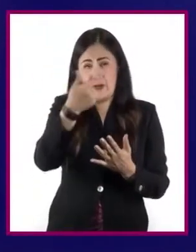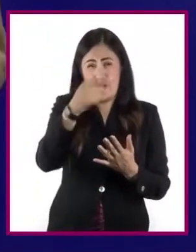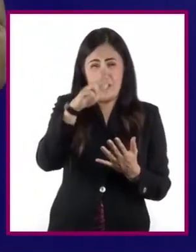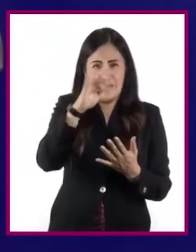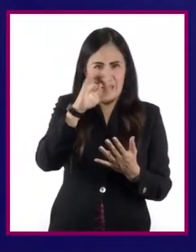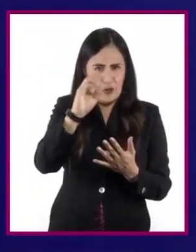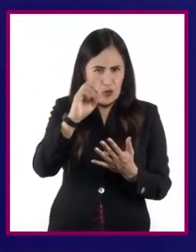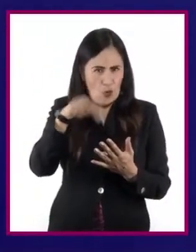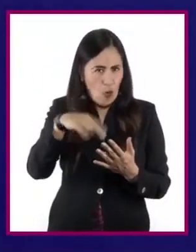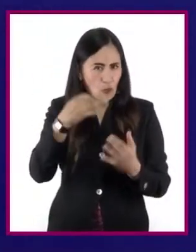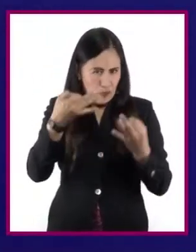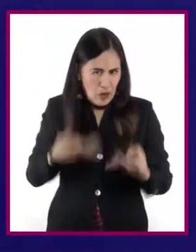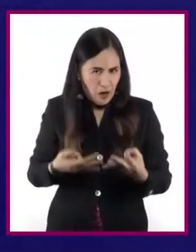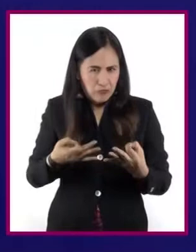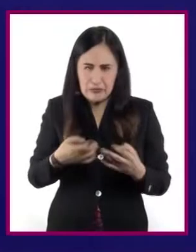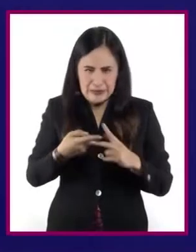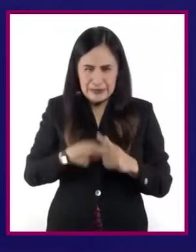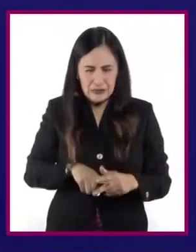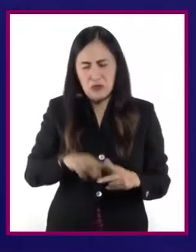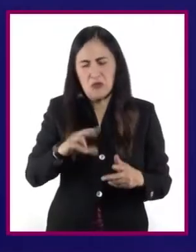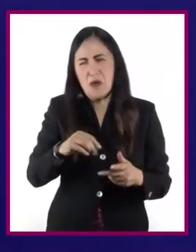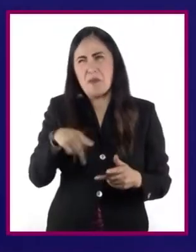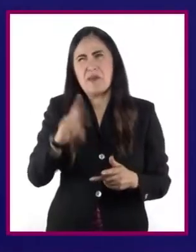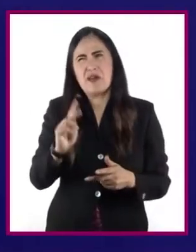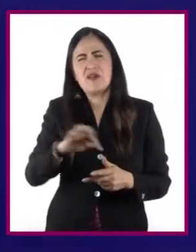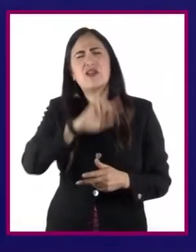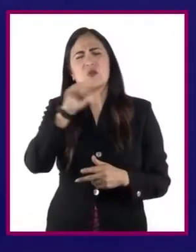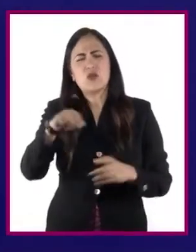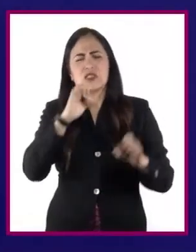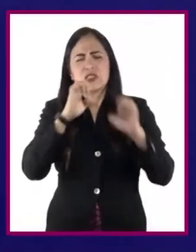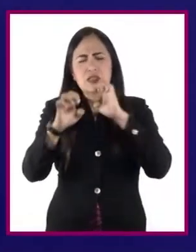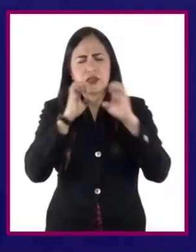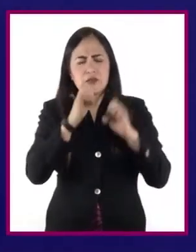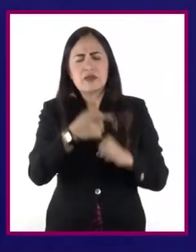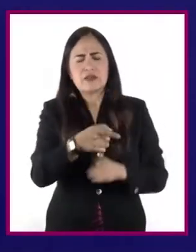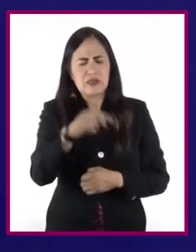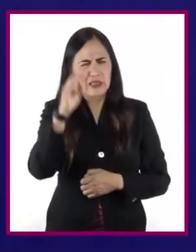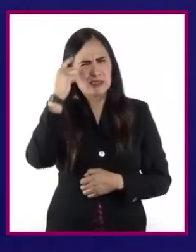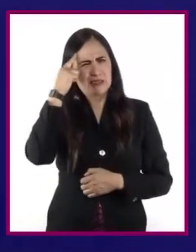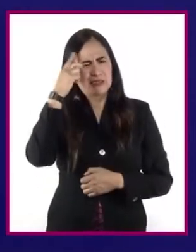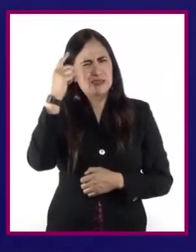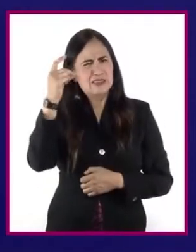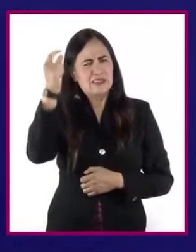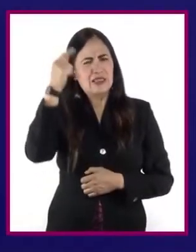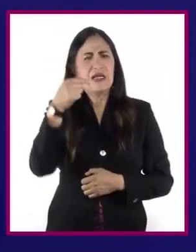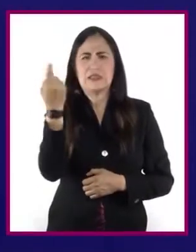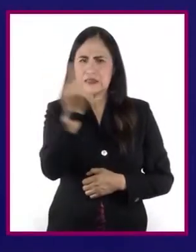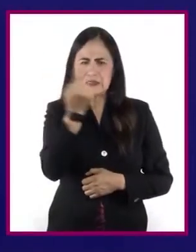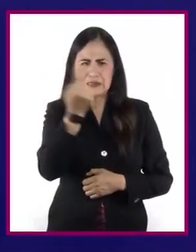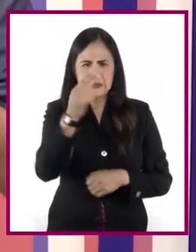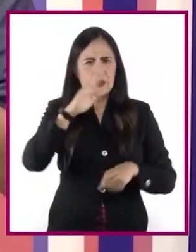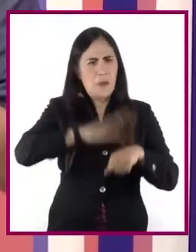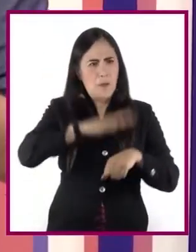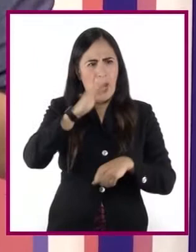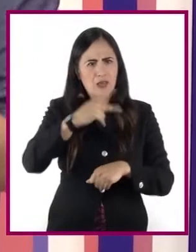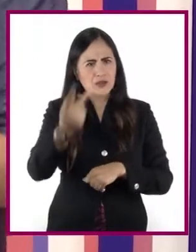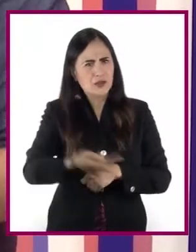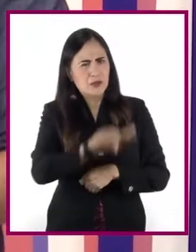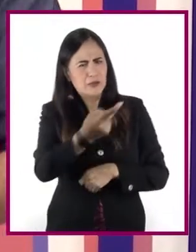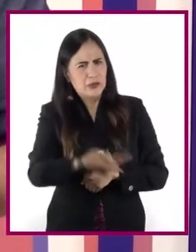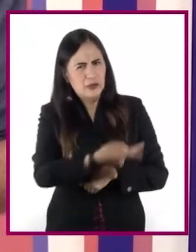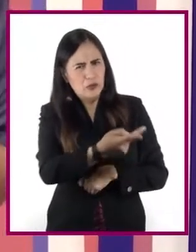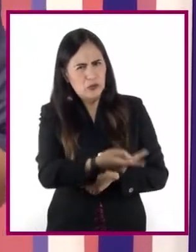original. Y las agregaron porque en la entrevista se dieron cuenta que debían profundizar en algún